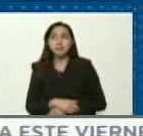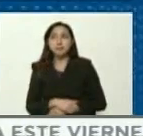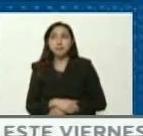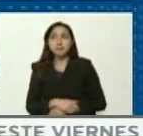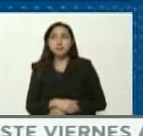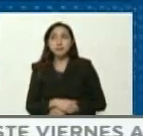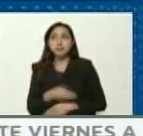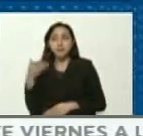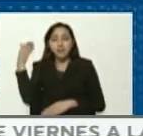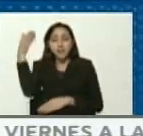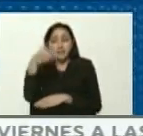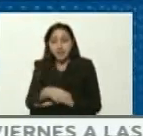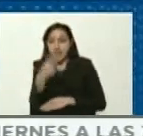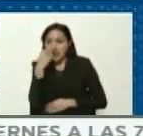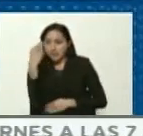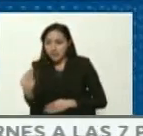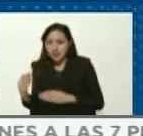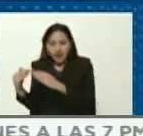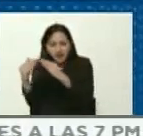Ir al casa por casa,